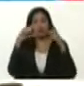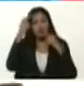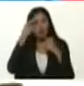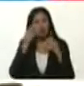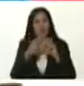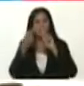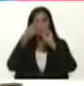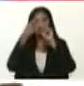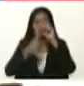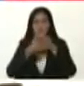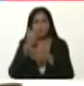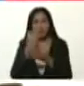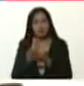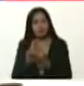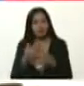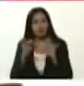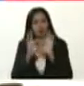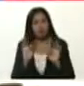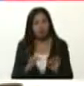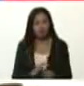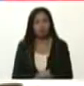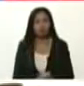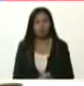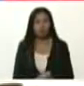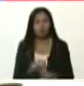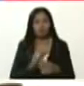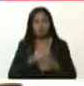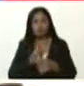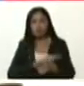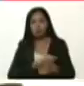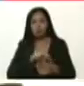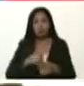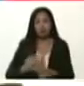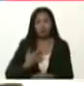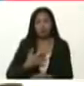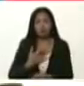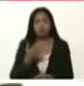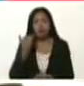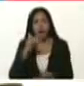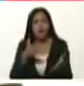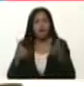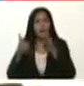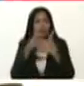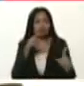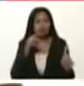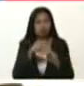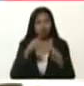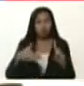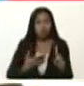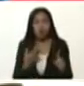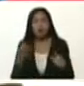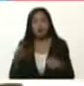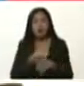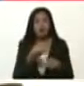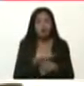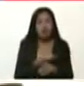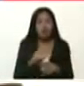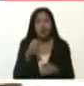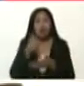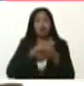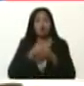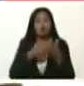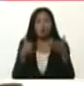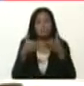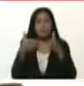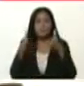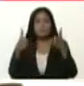chavistamente optimista siempre. En las peores circunstancias sé que hay camino por andar y que solo la lucha le abre los caminos a